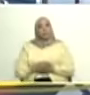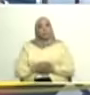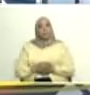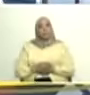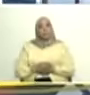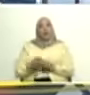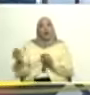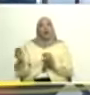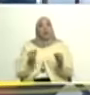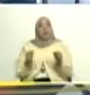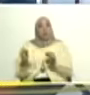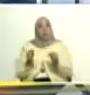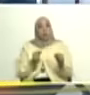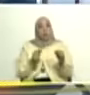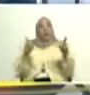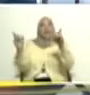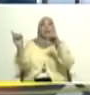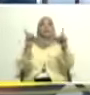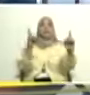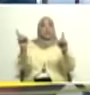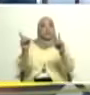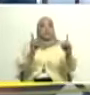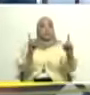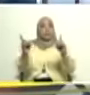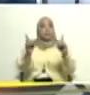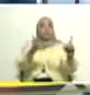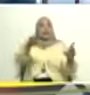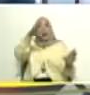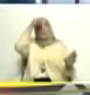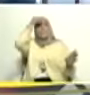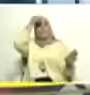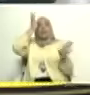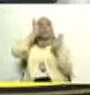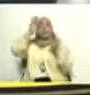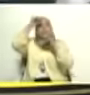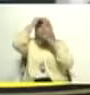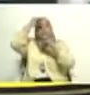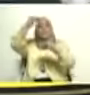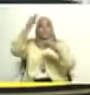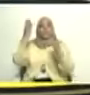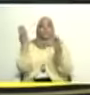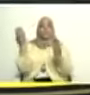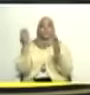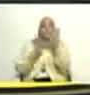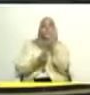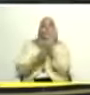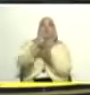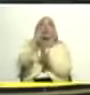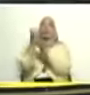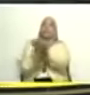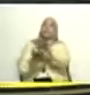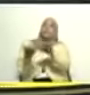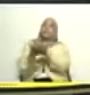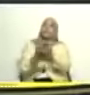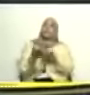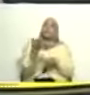al diálogo, al aprender a escucharnos, a la superación de los problemas.